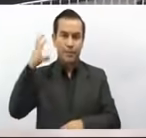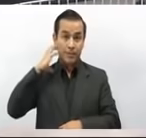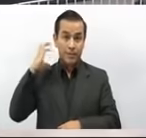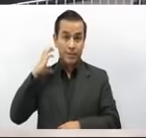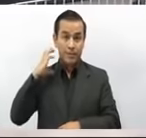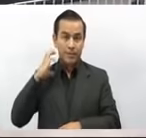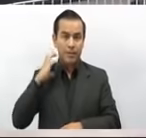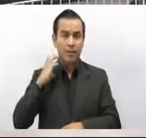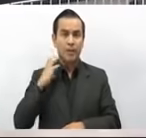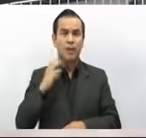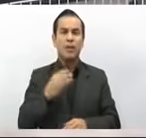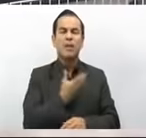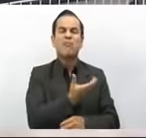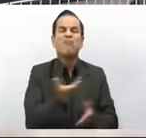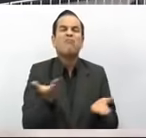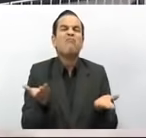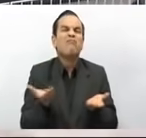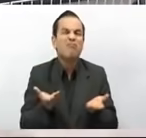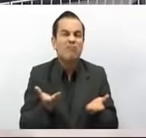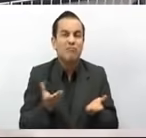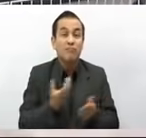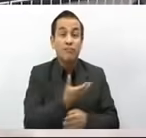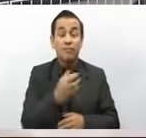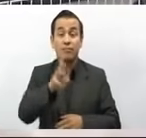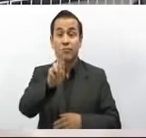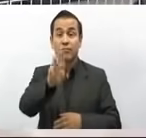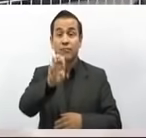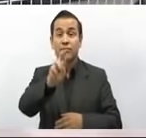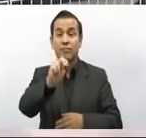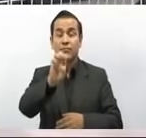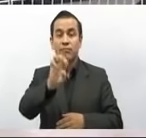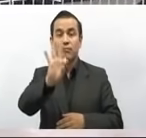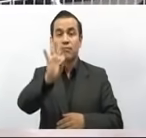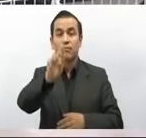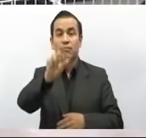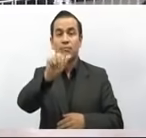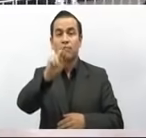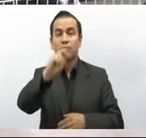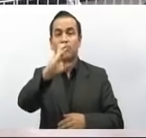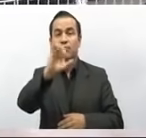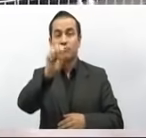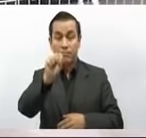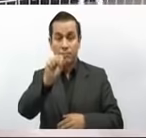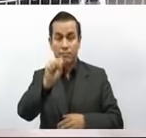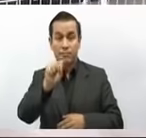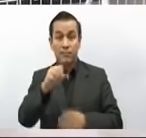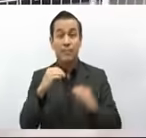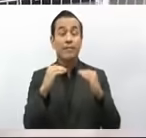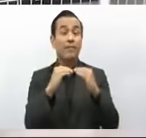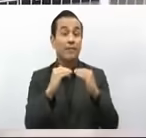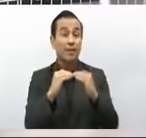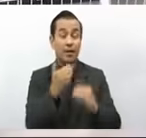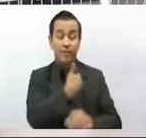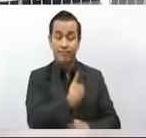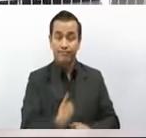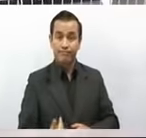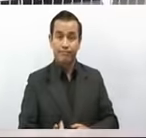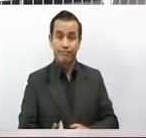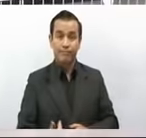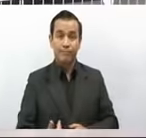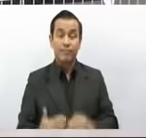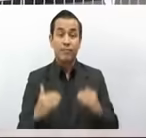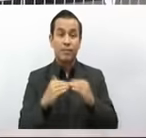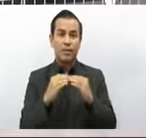diplomado de Estado Mayor Naval, René Francis Merino Monroy, y ante el señor presidente de la República